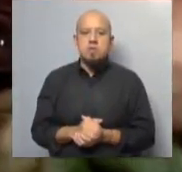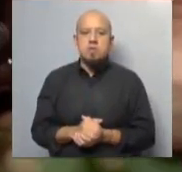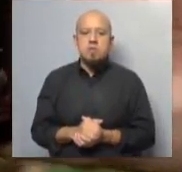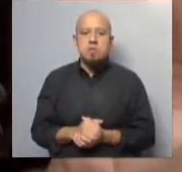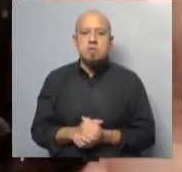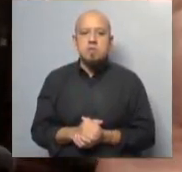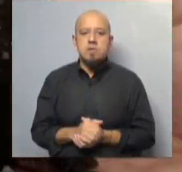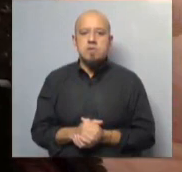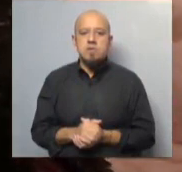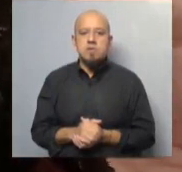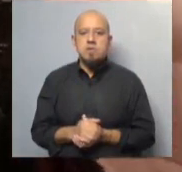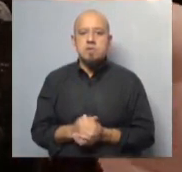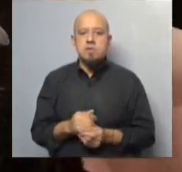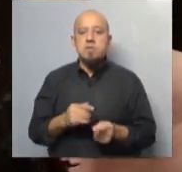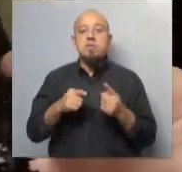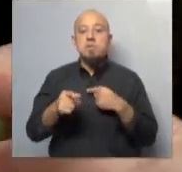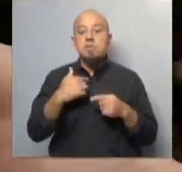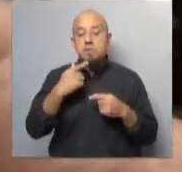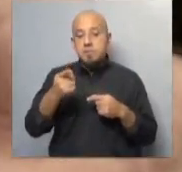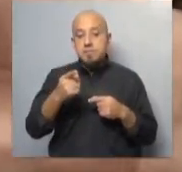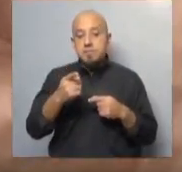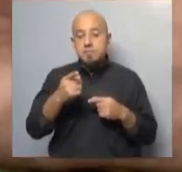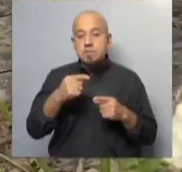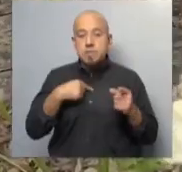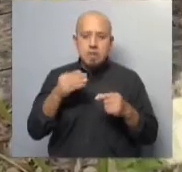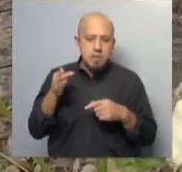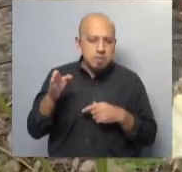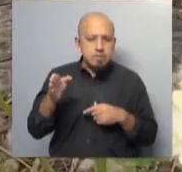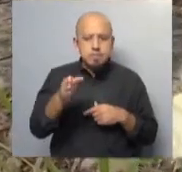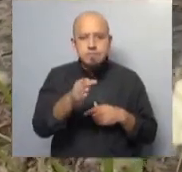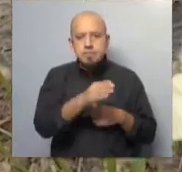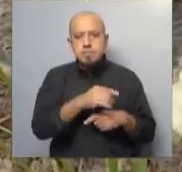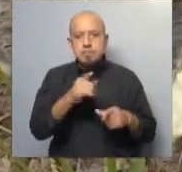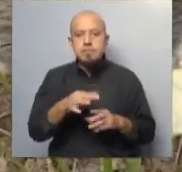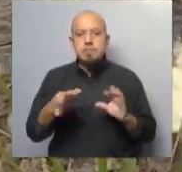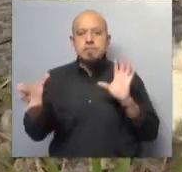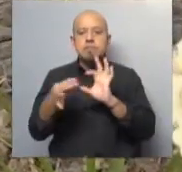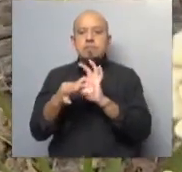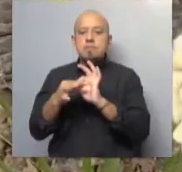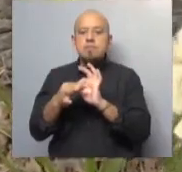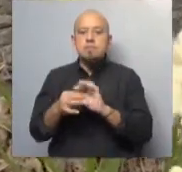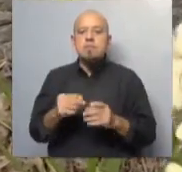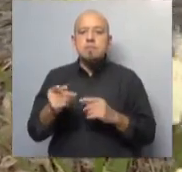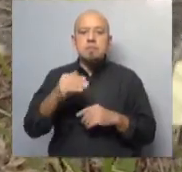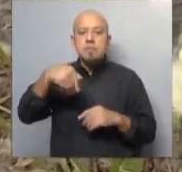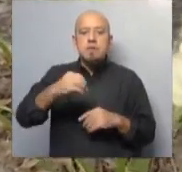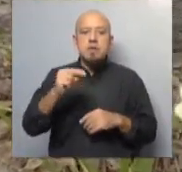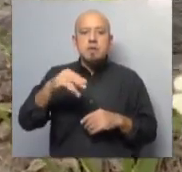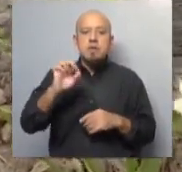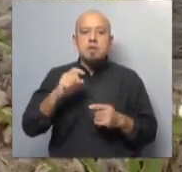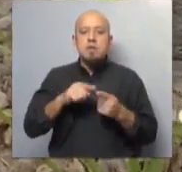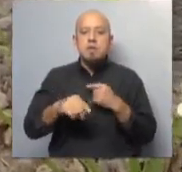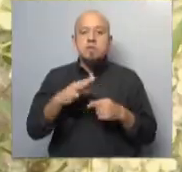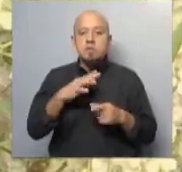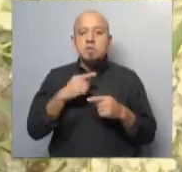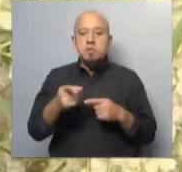Yo cuando enfrento una cara de un niño motivado que va a un micosendero y que va justamente a engancharse con nosotros a salir al monte, le digo, hay muchas posibilidades que